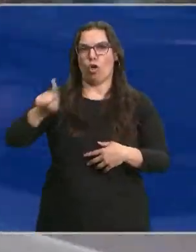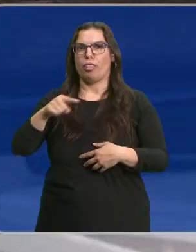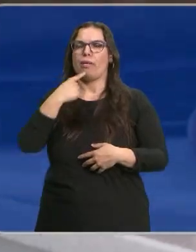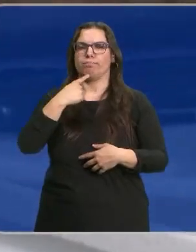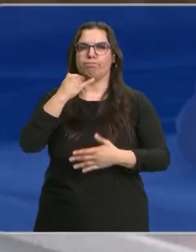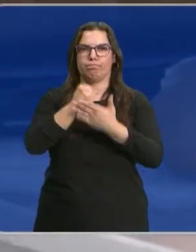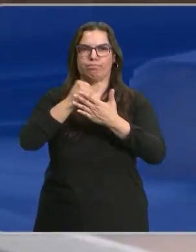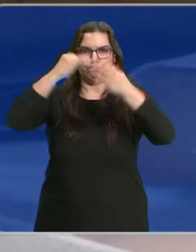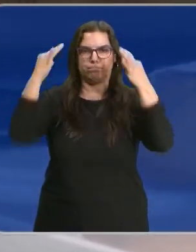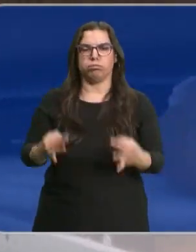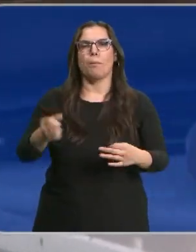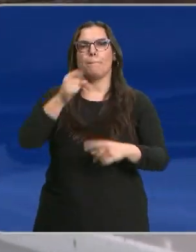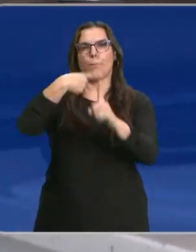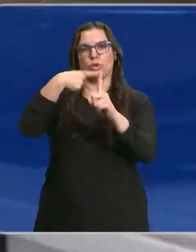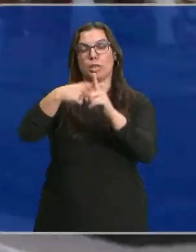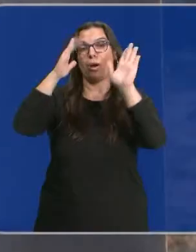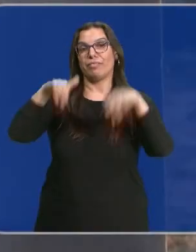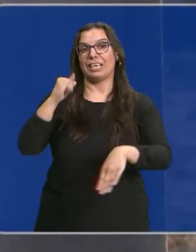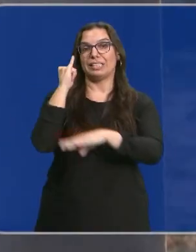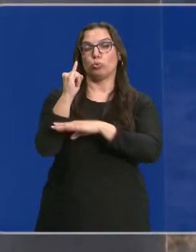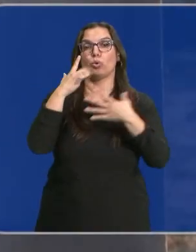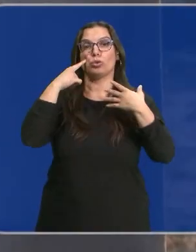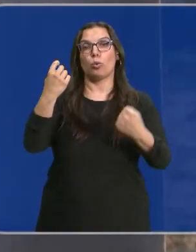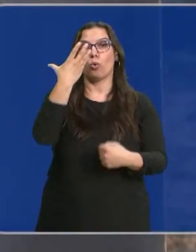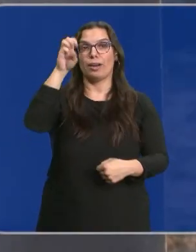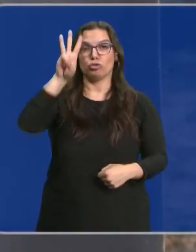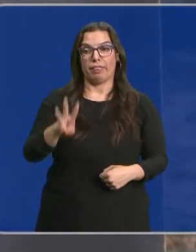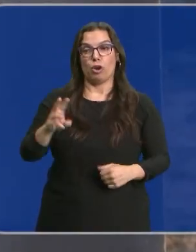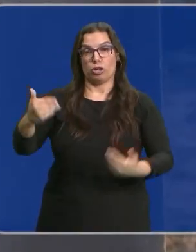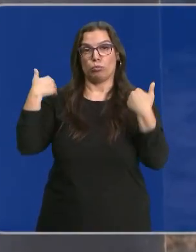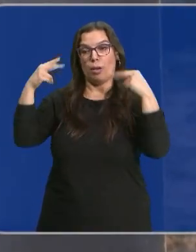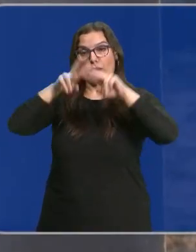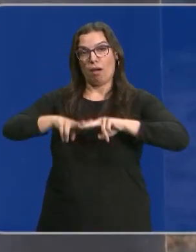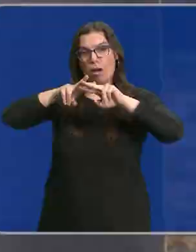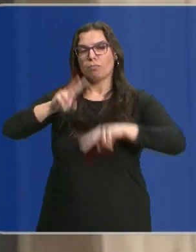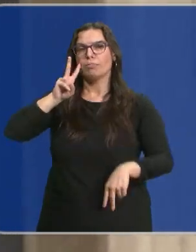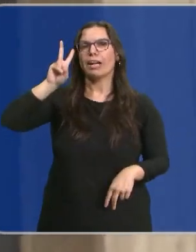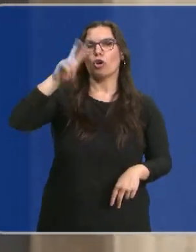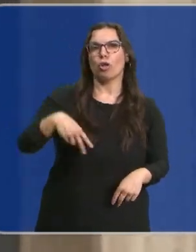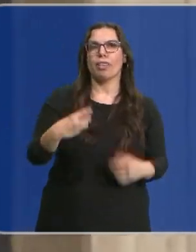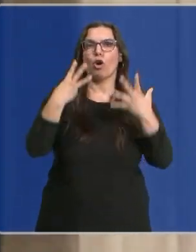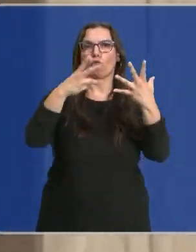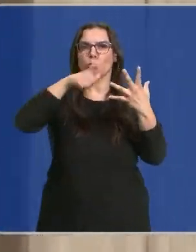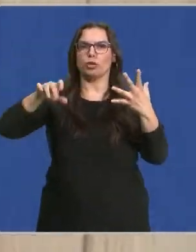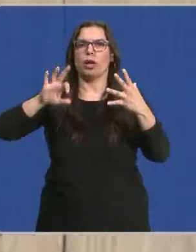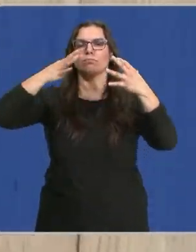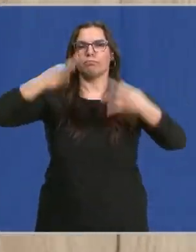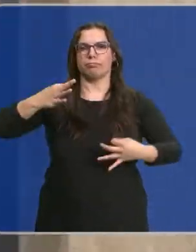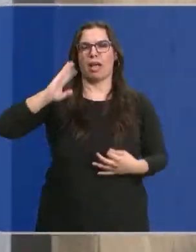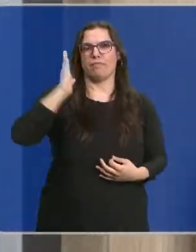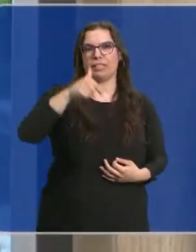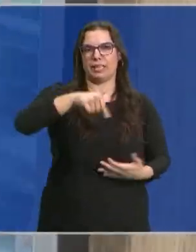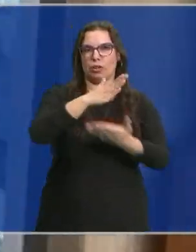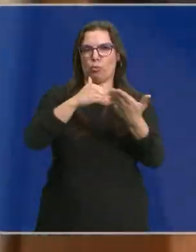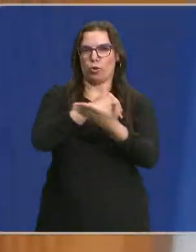fármaco. Finalmente, el Instituto de Salud Carlos III, el encargado de analizar los casos, ha reconocido a ocho personas como afectadas en nuestra